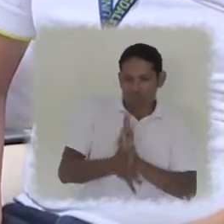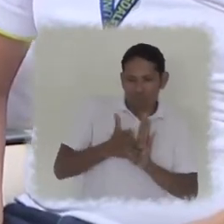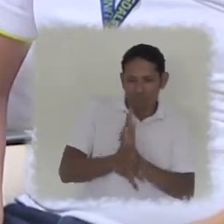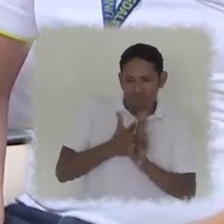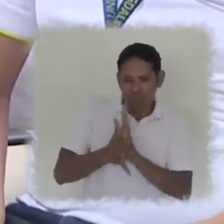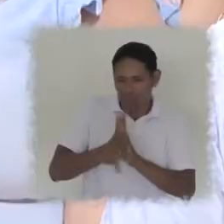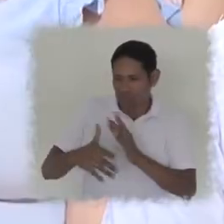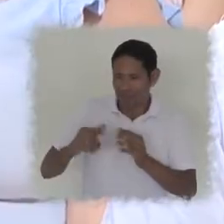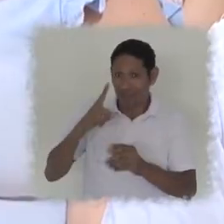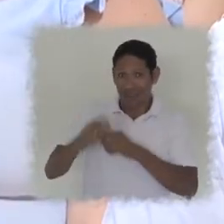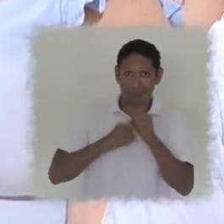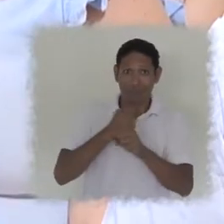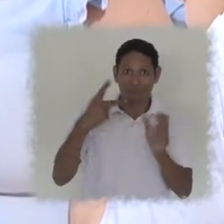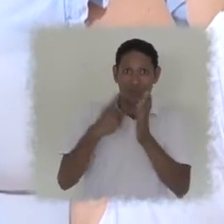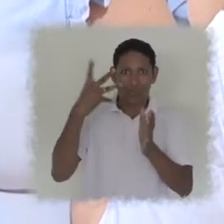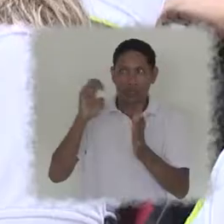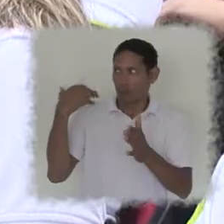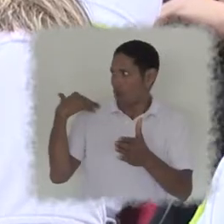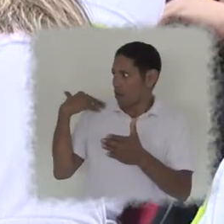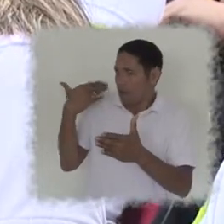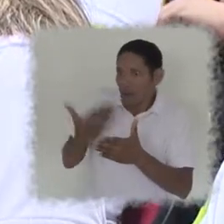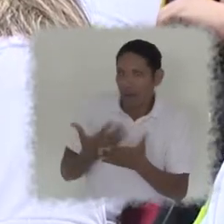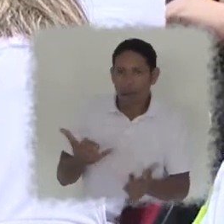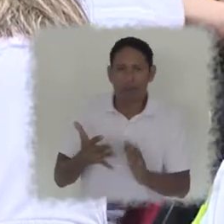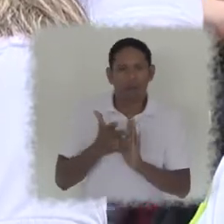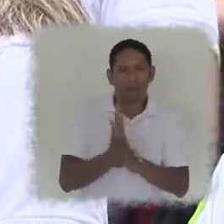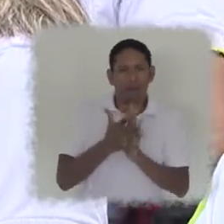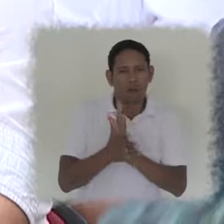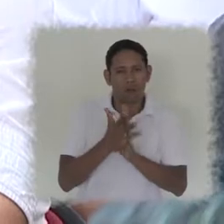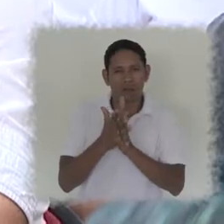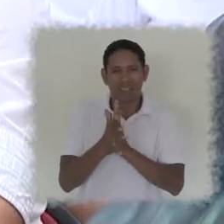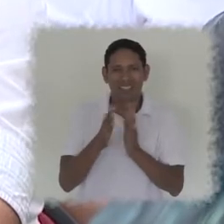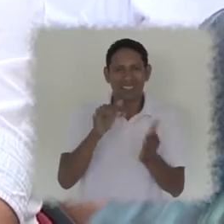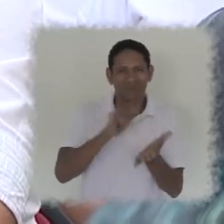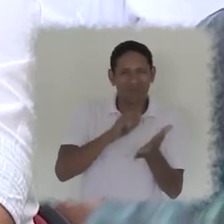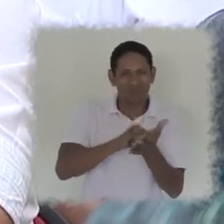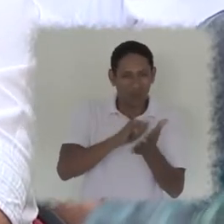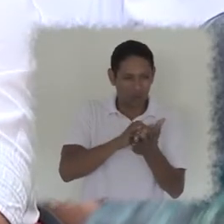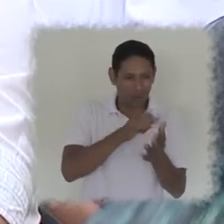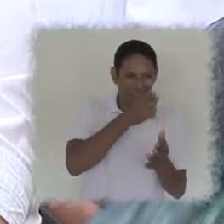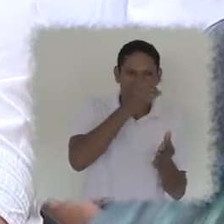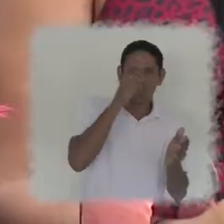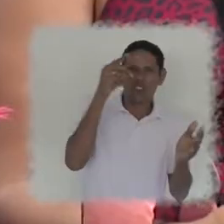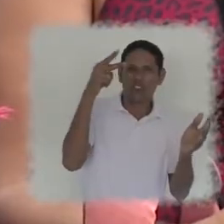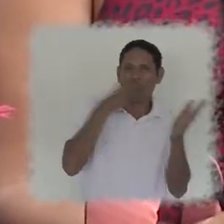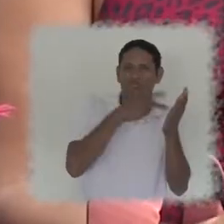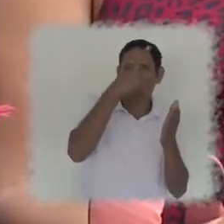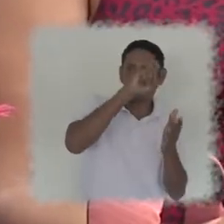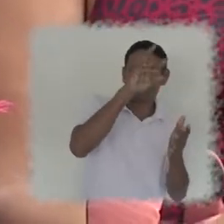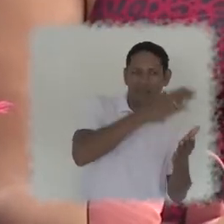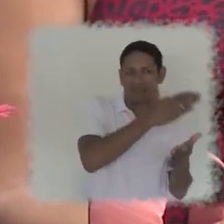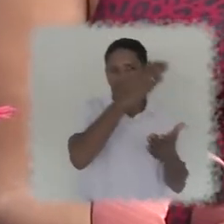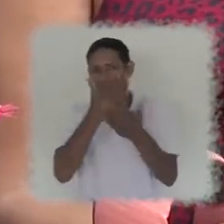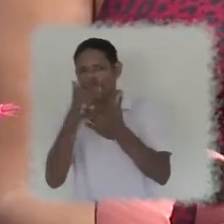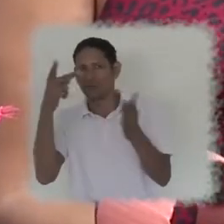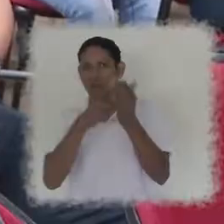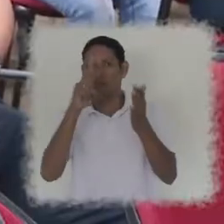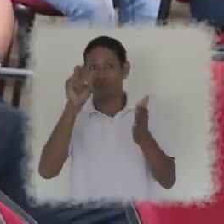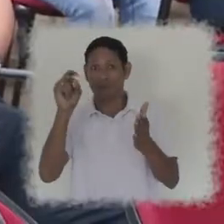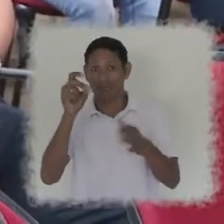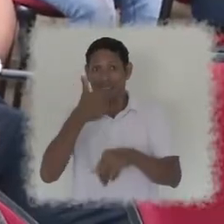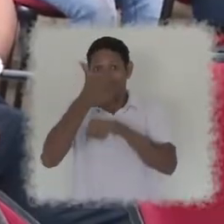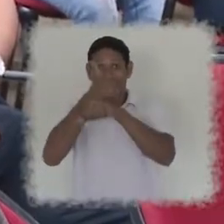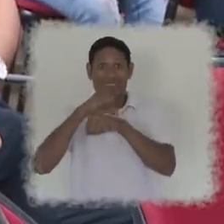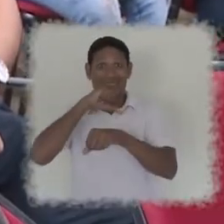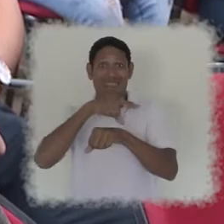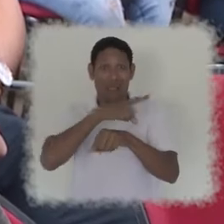de rendición de cuentas del año 2019, el cual se enmarca en el periodo de gobierno 2016-2020 por una